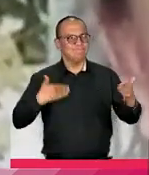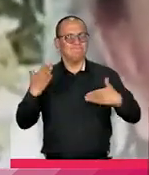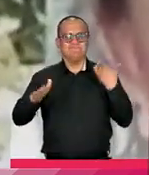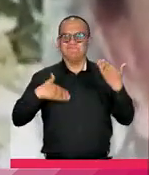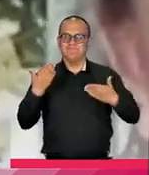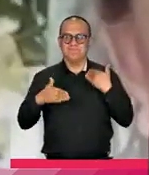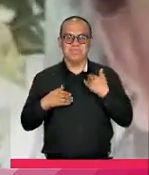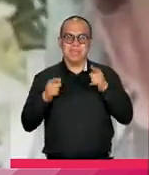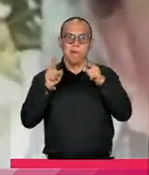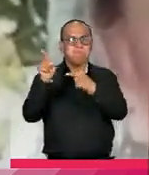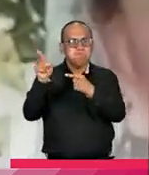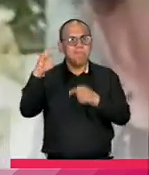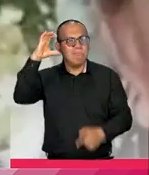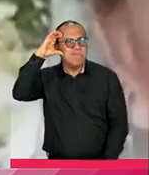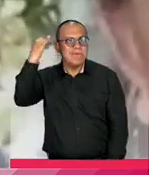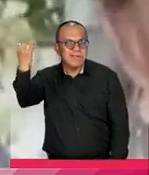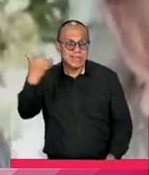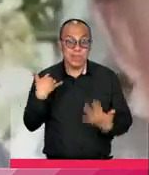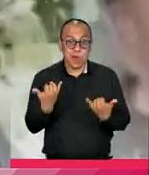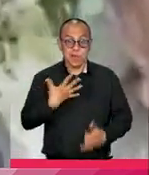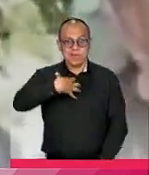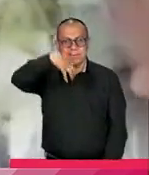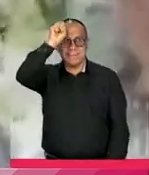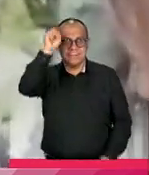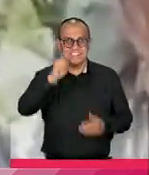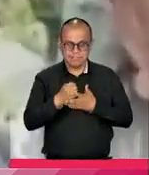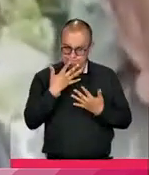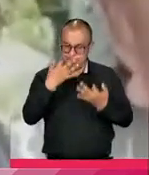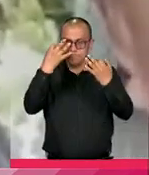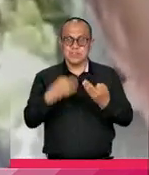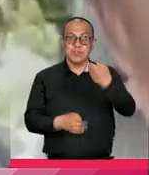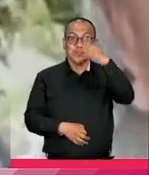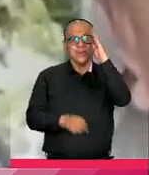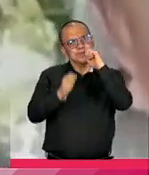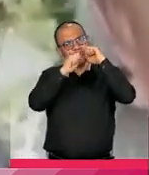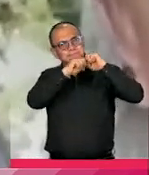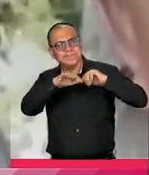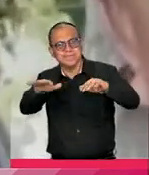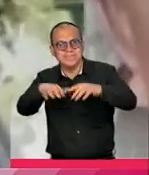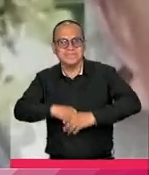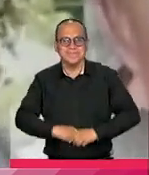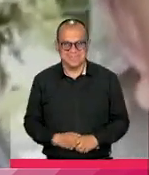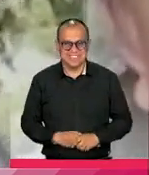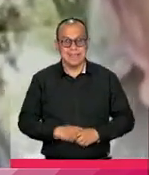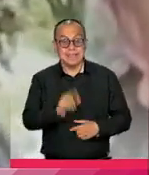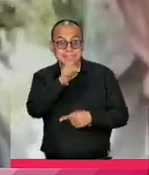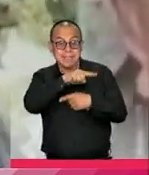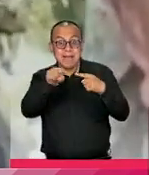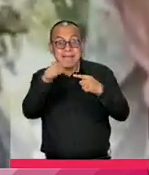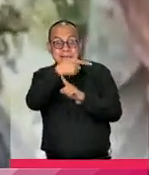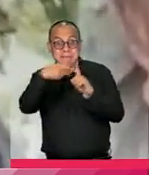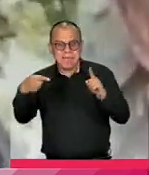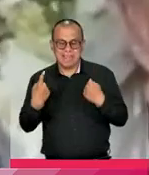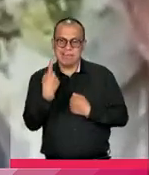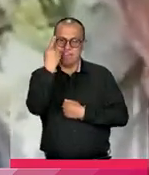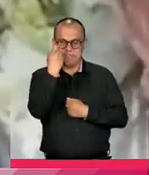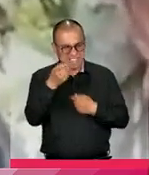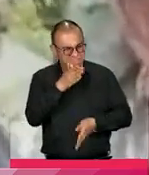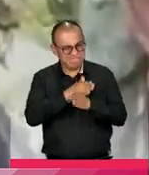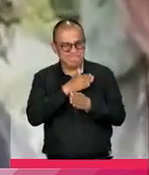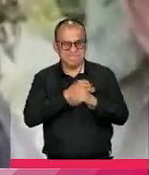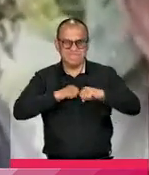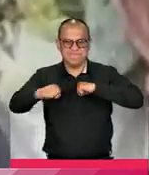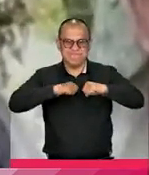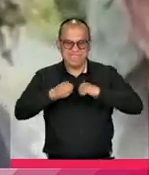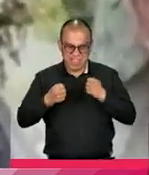contentos de que esté allá, haya ganado esa etapa hoy y de verdad que mi Dios me lo siga bendiciendo para estas 2 semanas y media que queda de Tour, que le siga yendo bien,